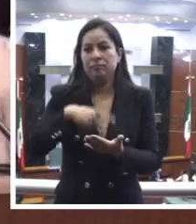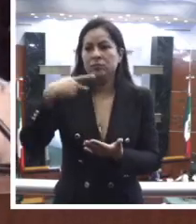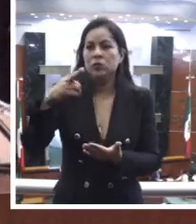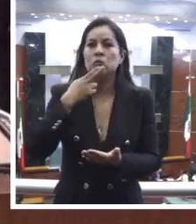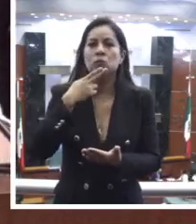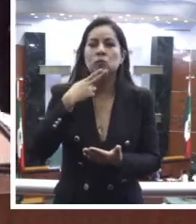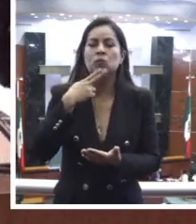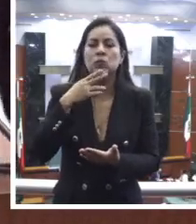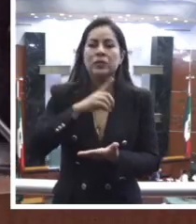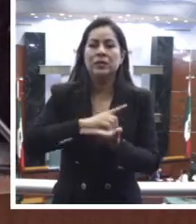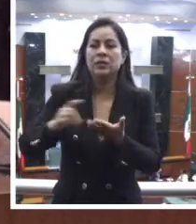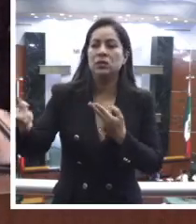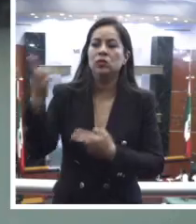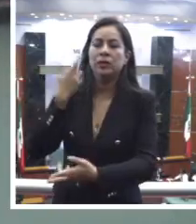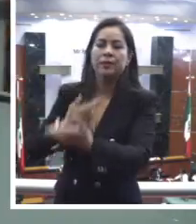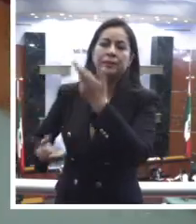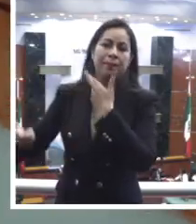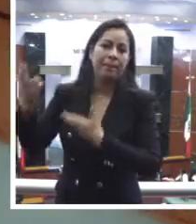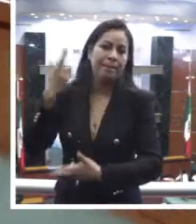derecho de réplica.